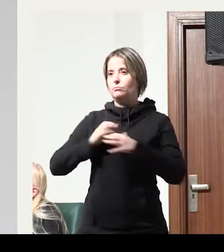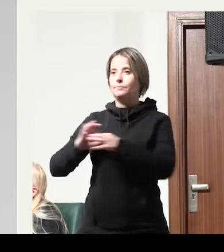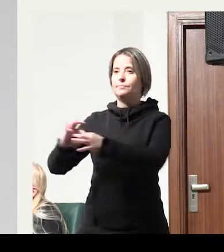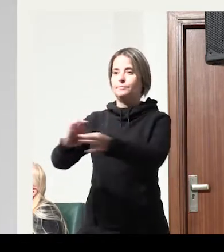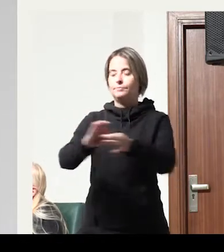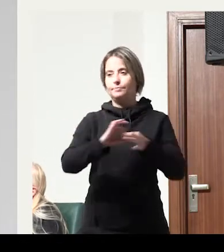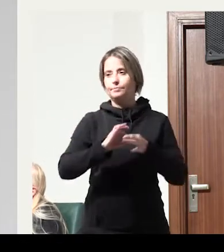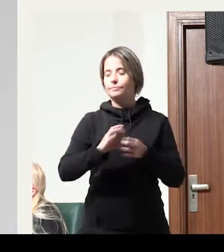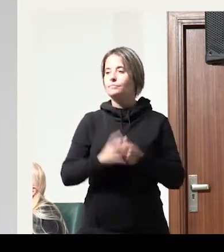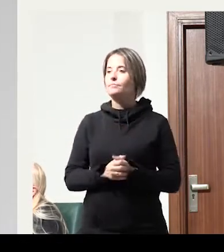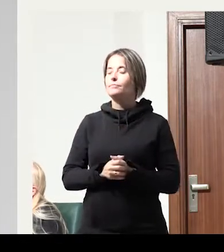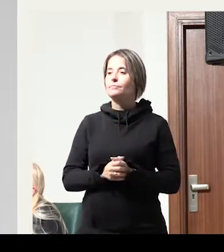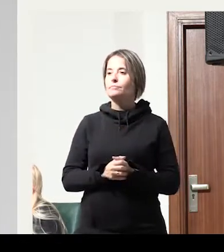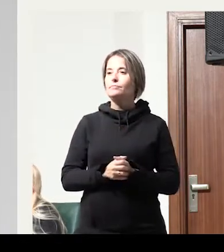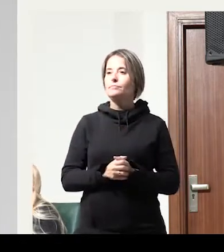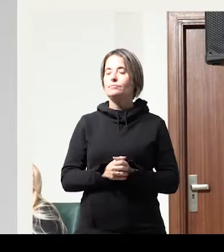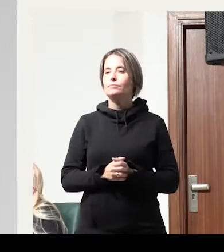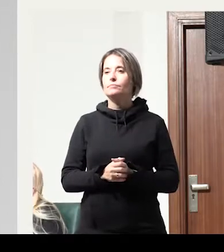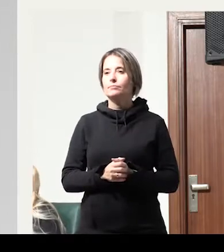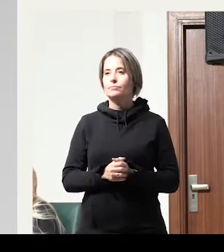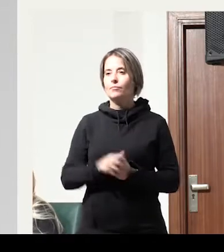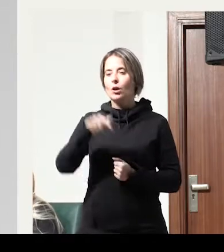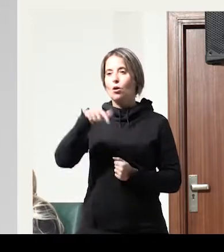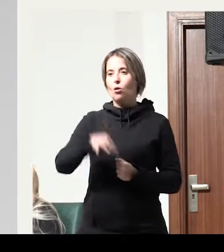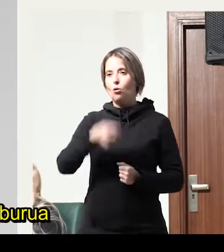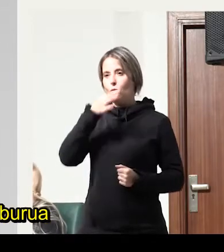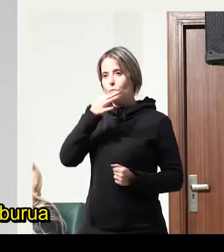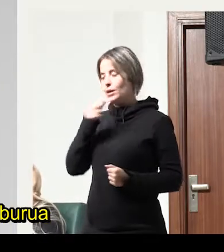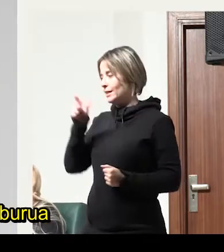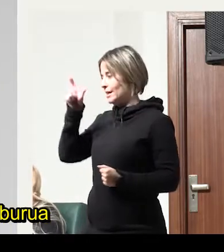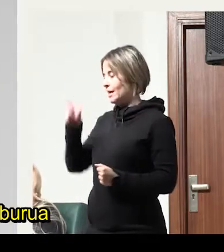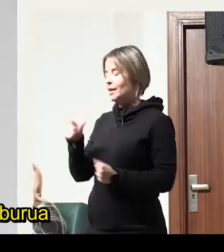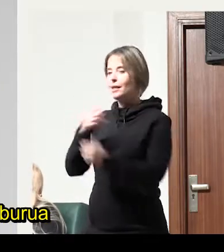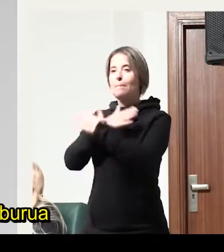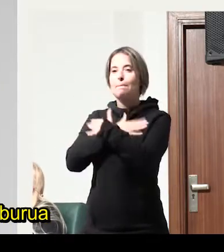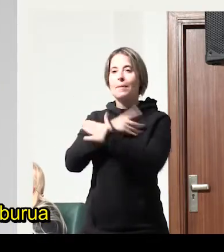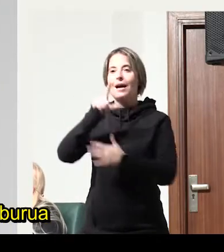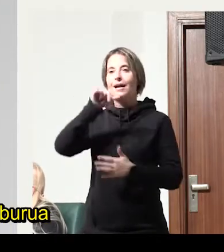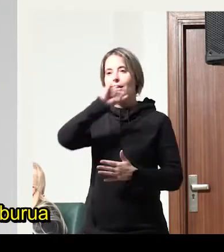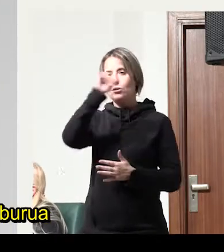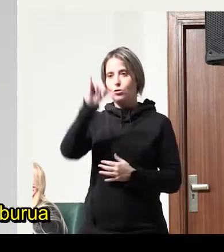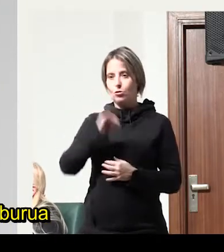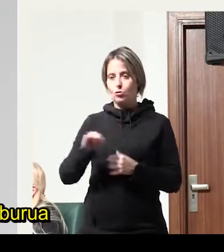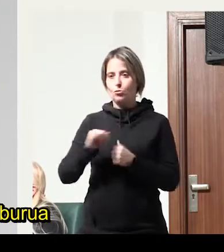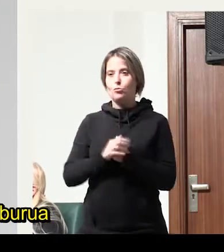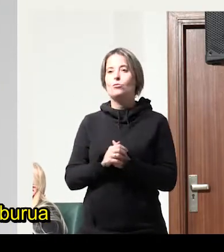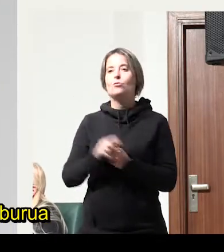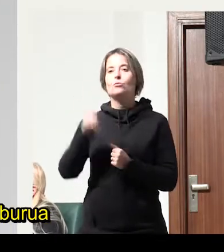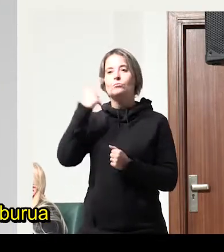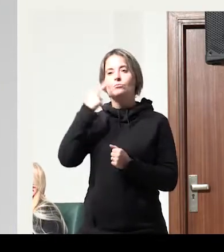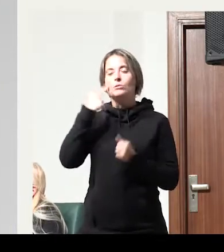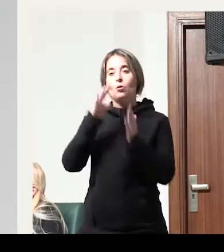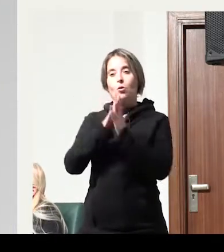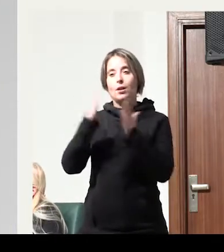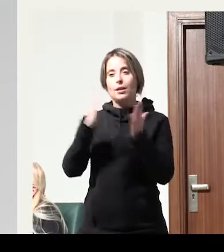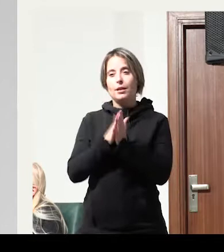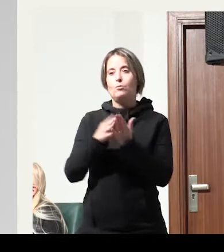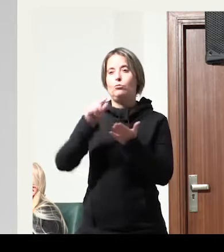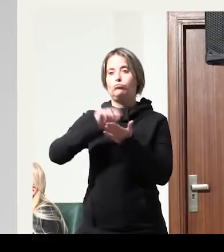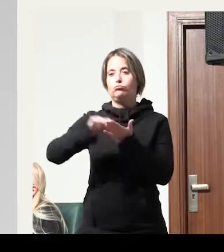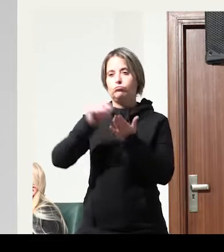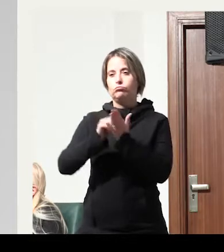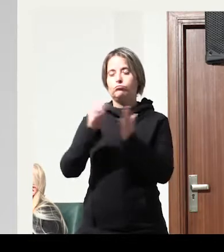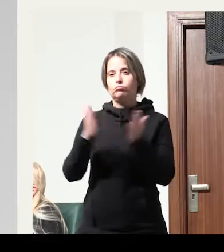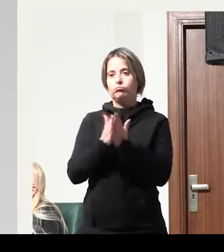Gaur arratsaldean, Mariluz Estebanet, emakume zaharren manifestua liburua aurkeztuko digu, ezoizko